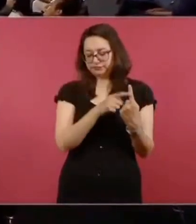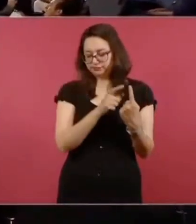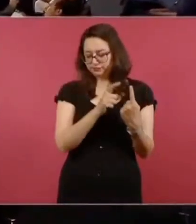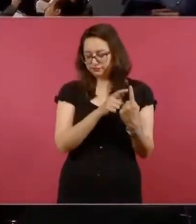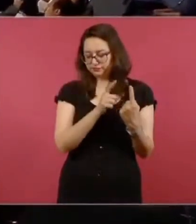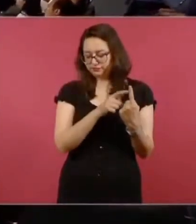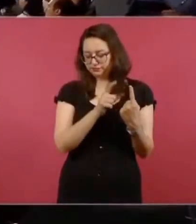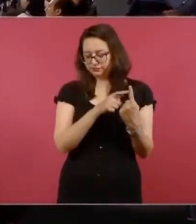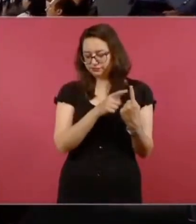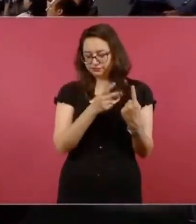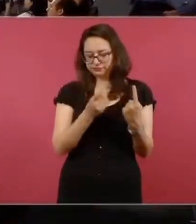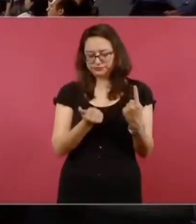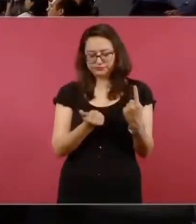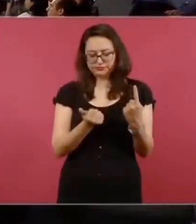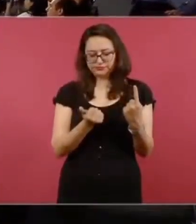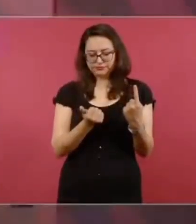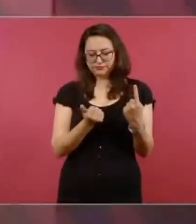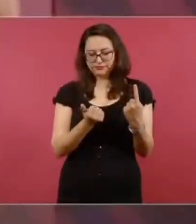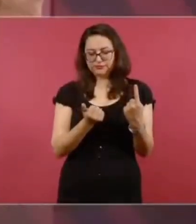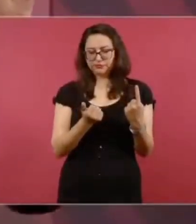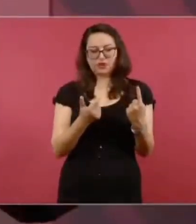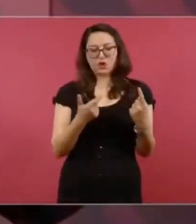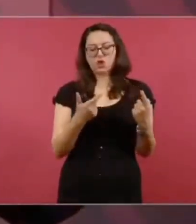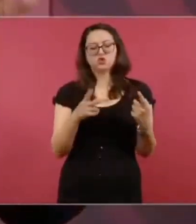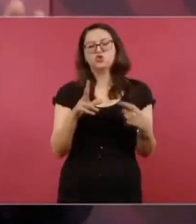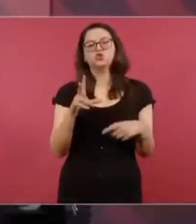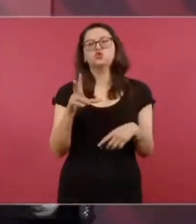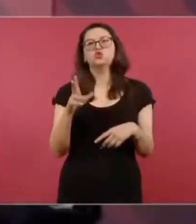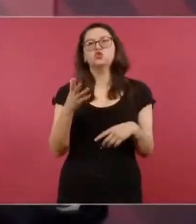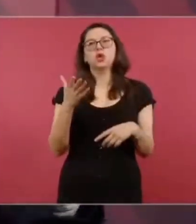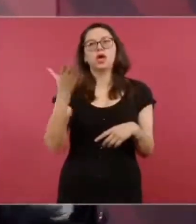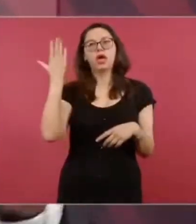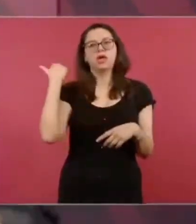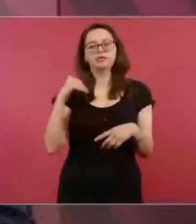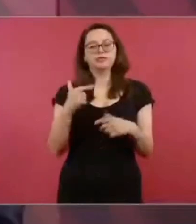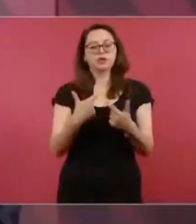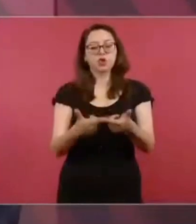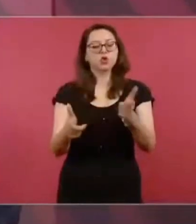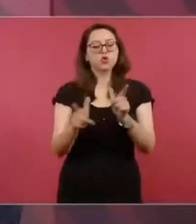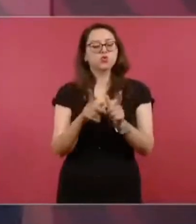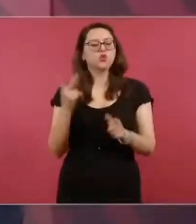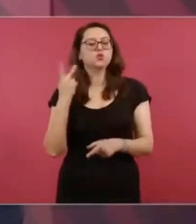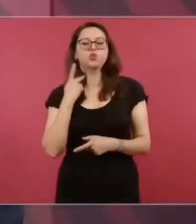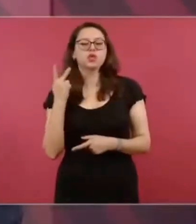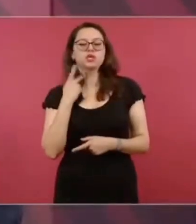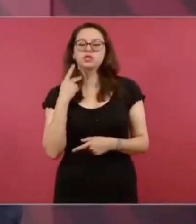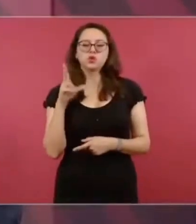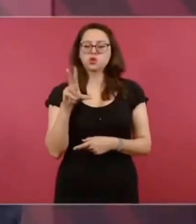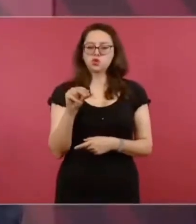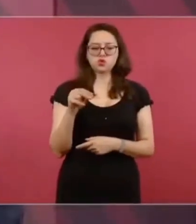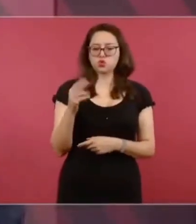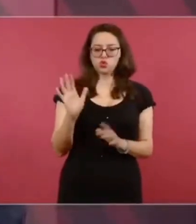eran, en vez de partido, logias,